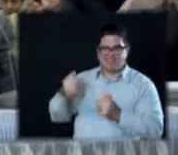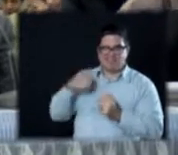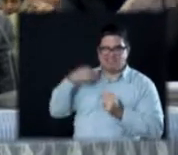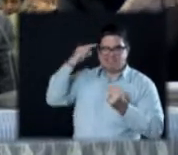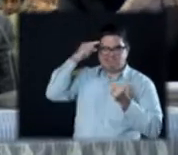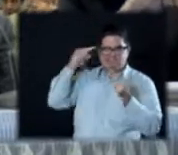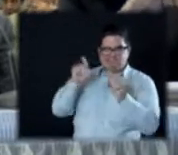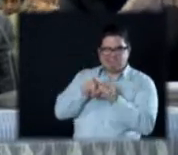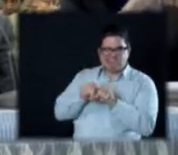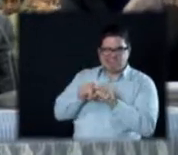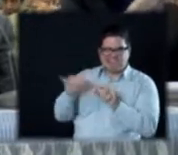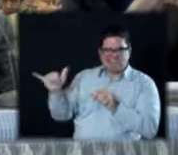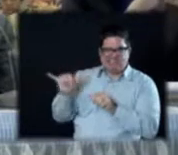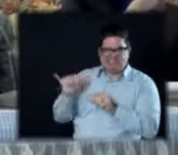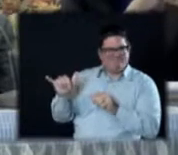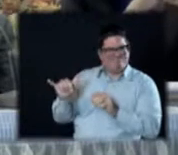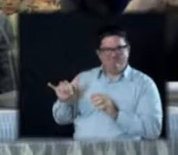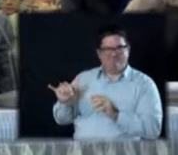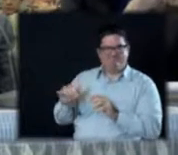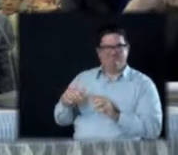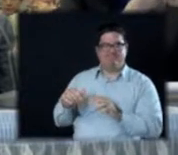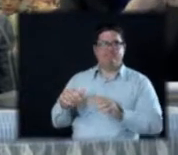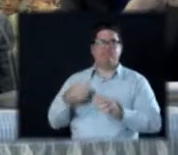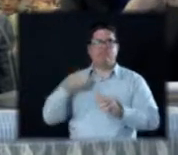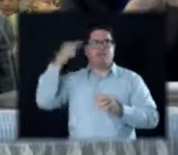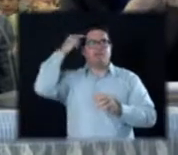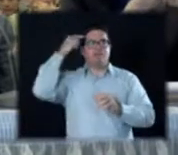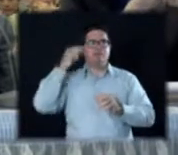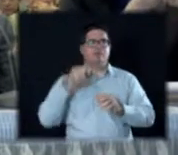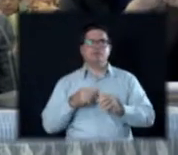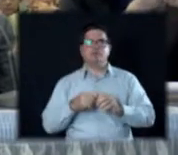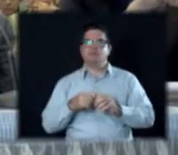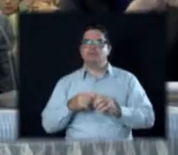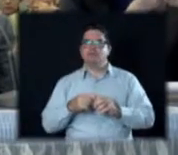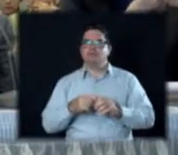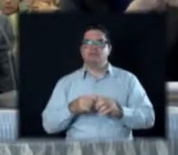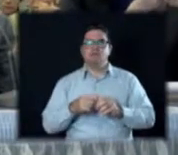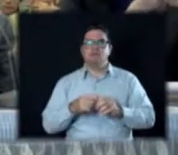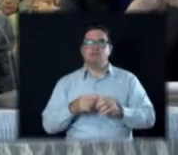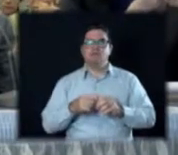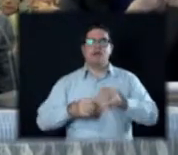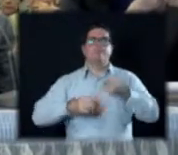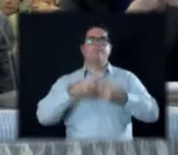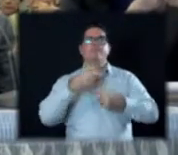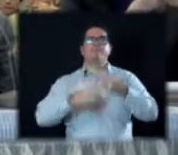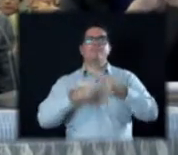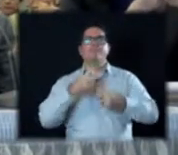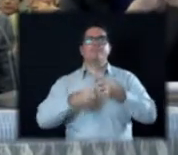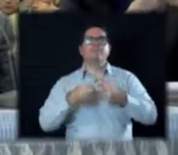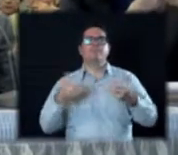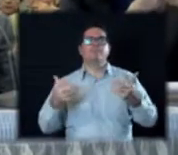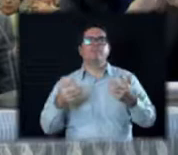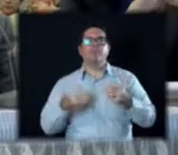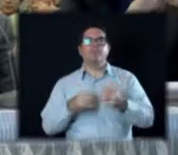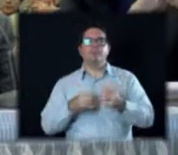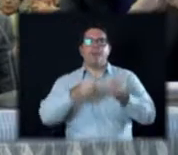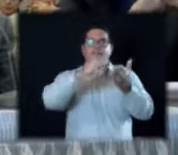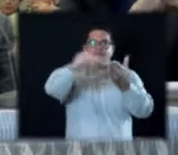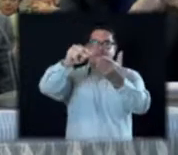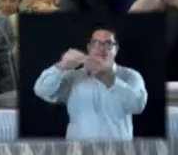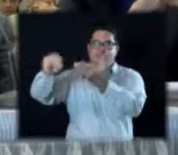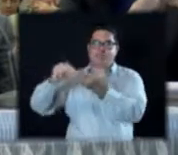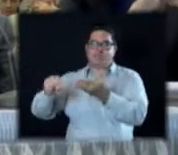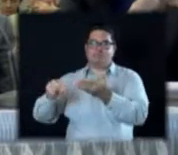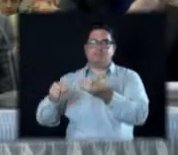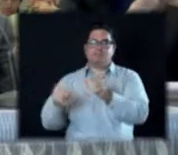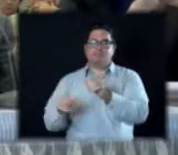No estoy completamente de acuerdo con él necesariamente, pero sí me parece que el exceso de gasto es un problema, aparte